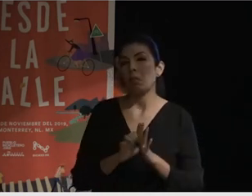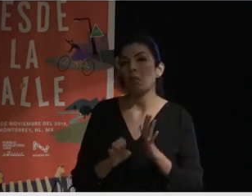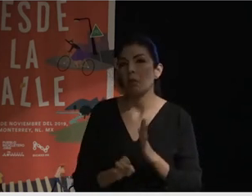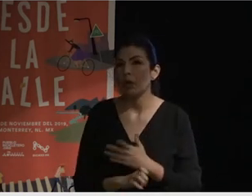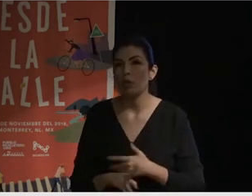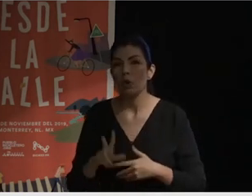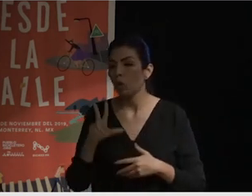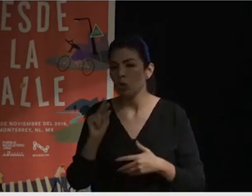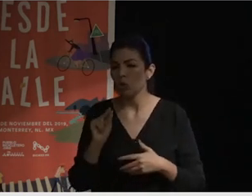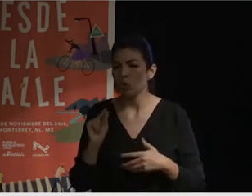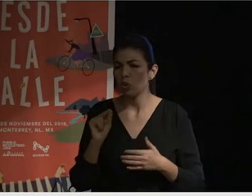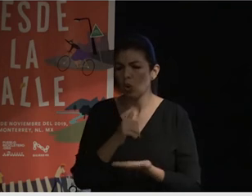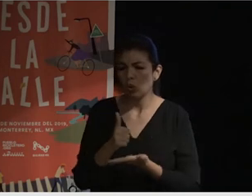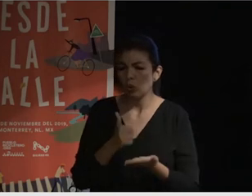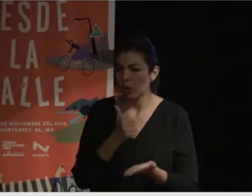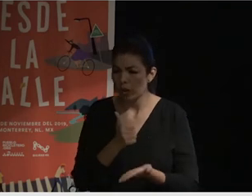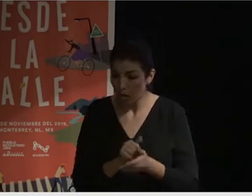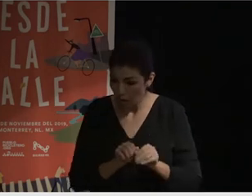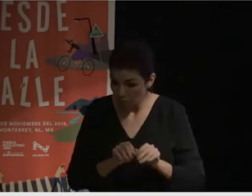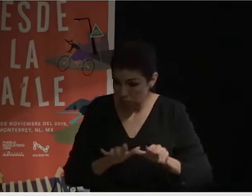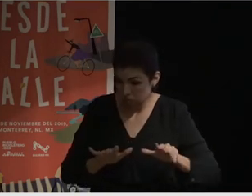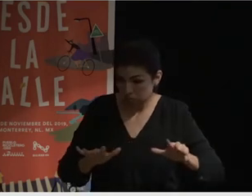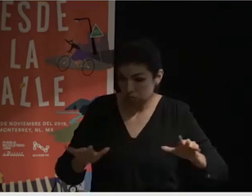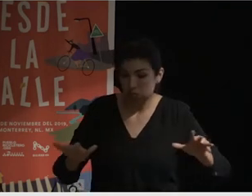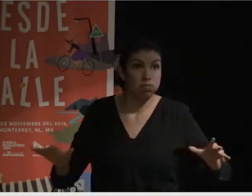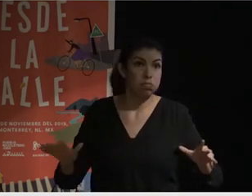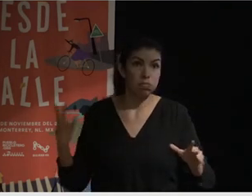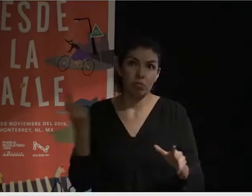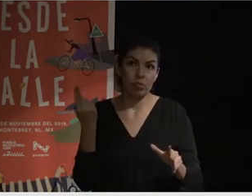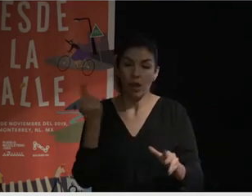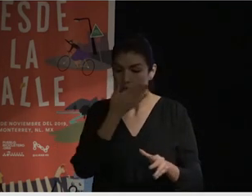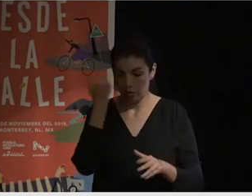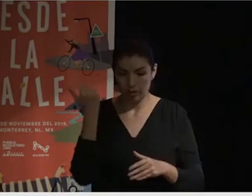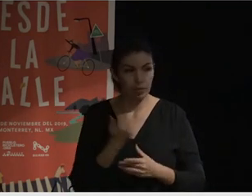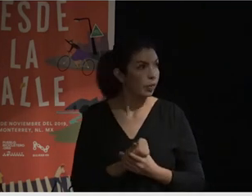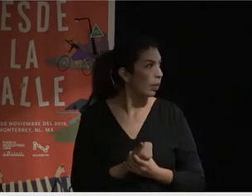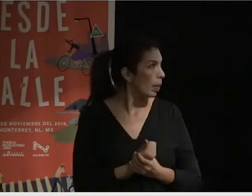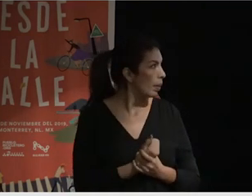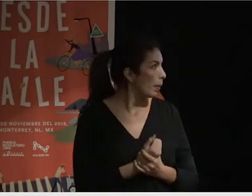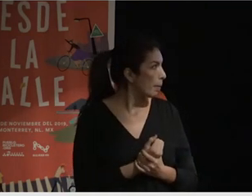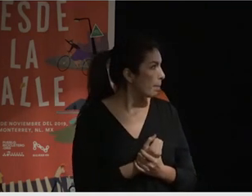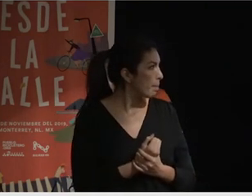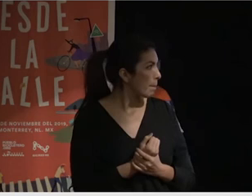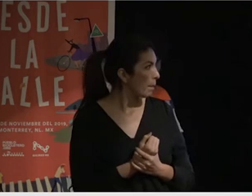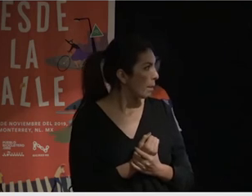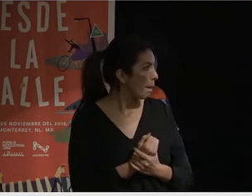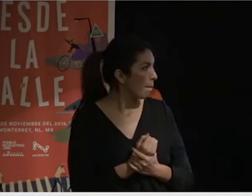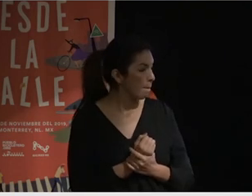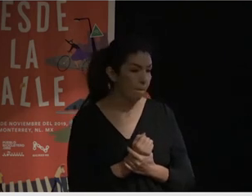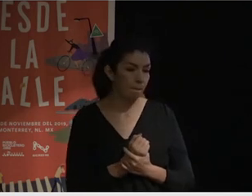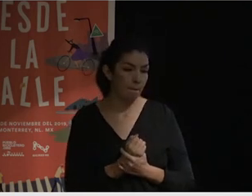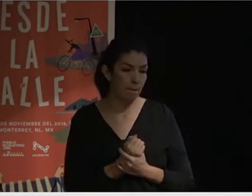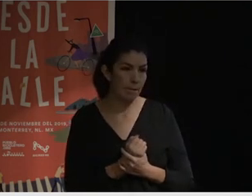estar este planeta en 30, 40 años, ¿no? Y bueno, justo ese posicionamiento como de las